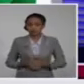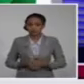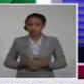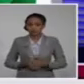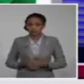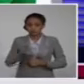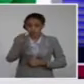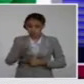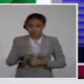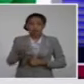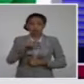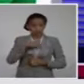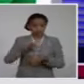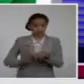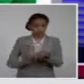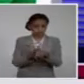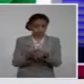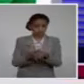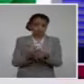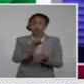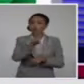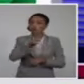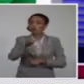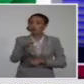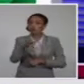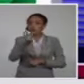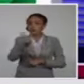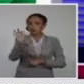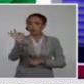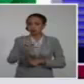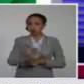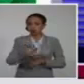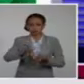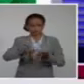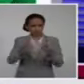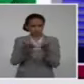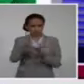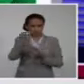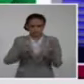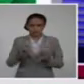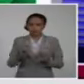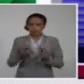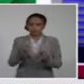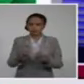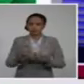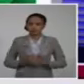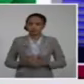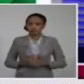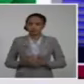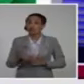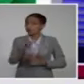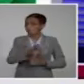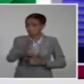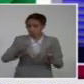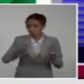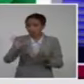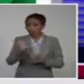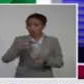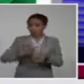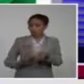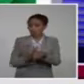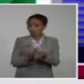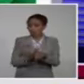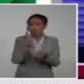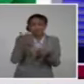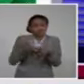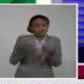Activos es el 12,3% de todos los diagnosticados. Activos una cifra elevada todavía, teniendo en cuenta el